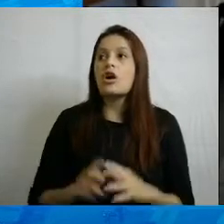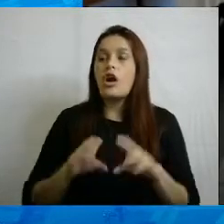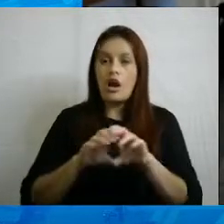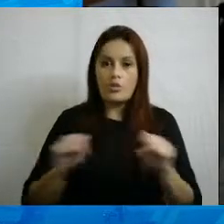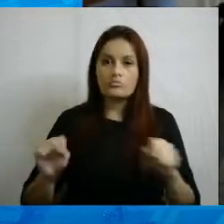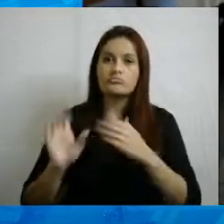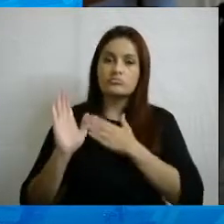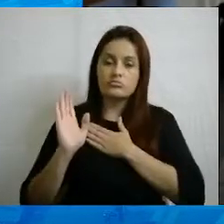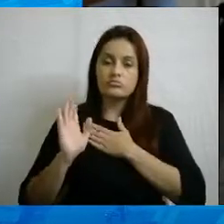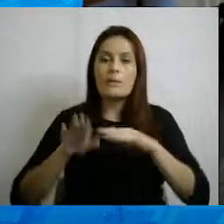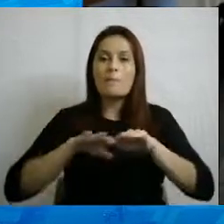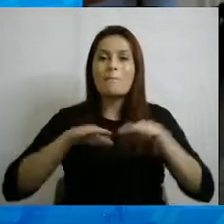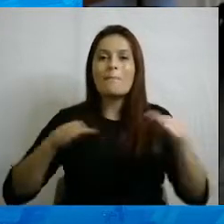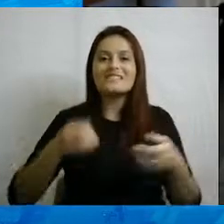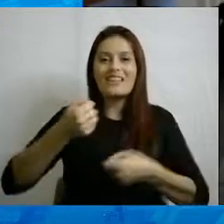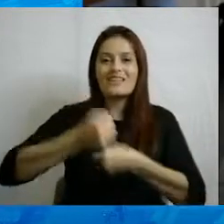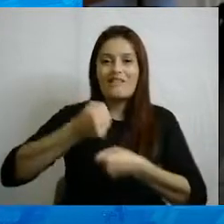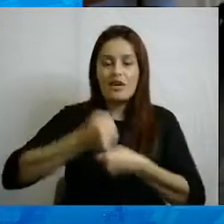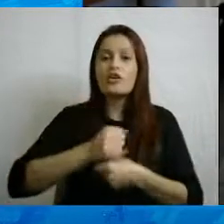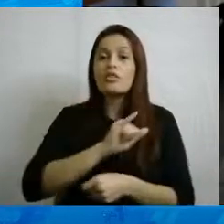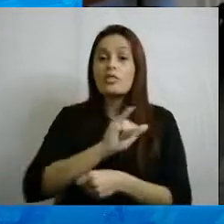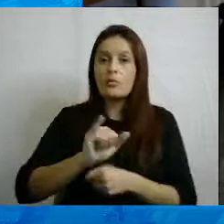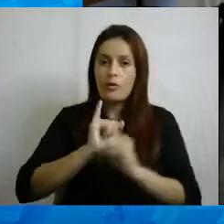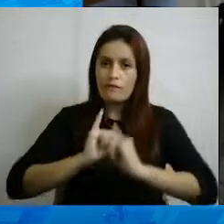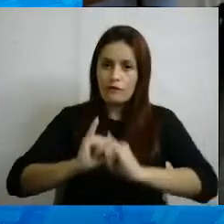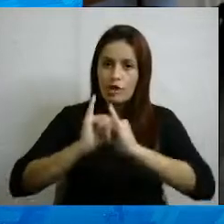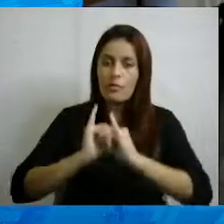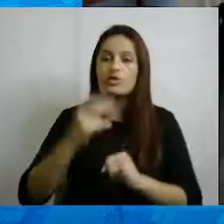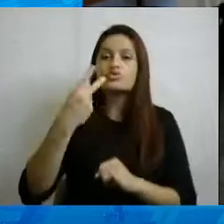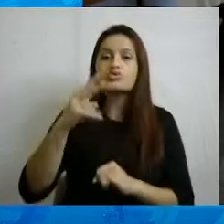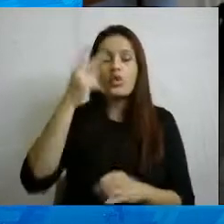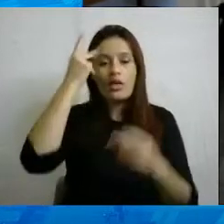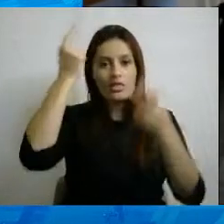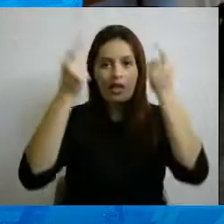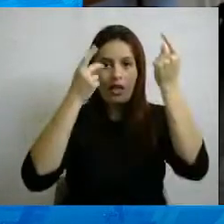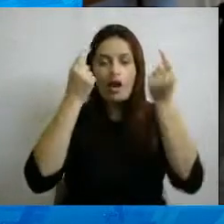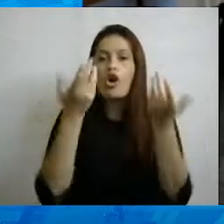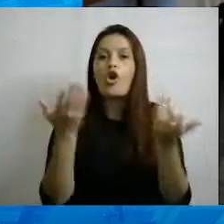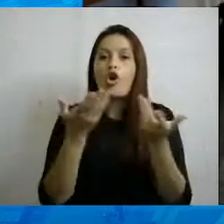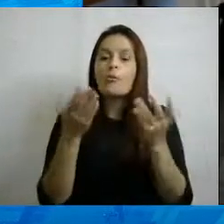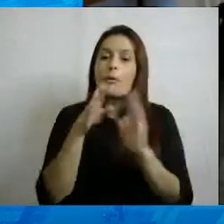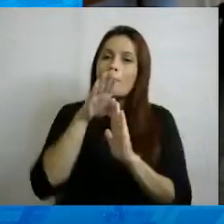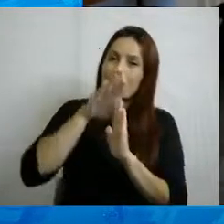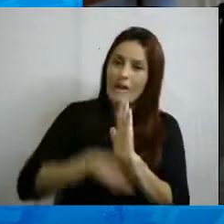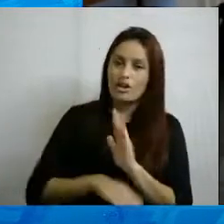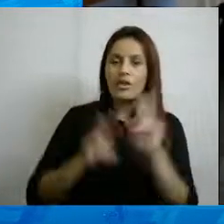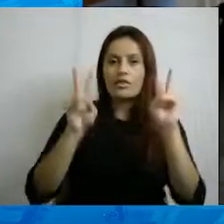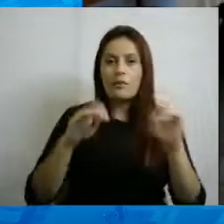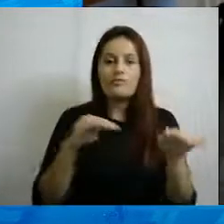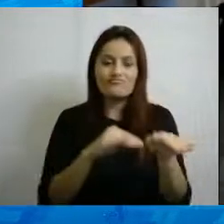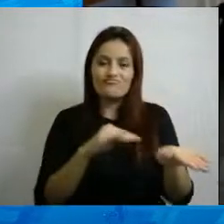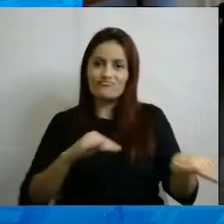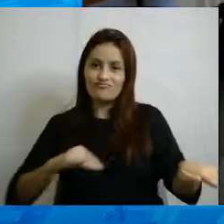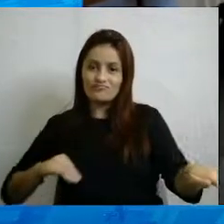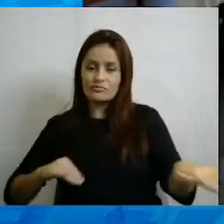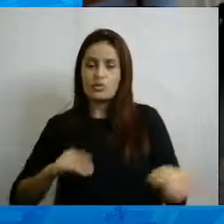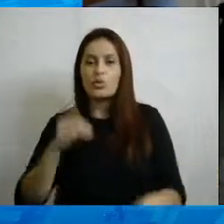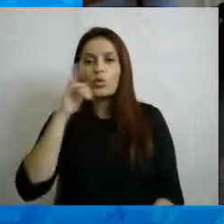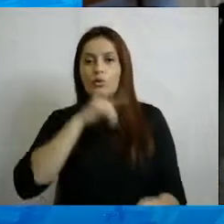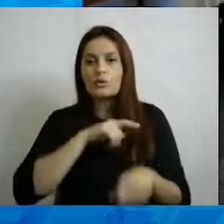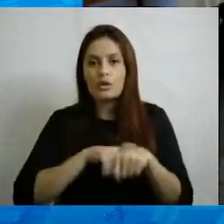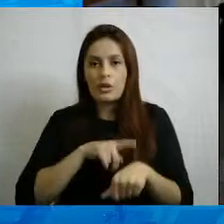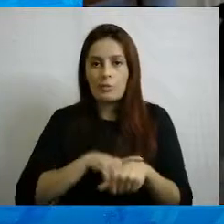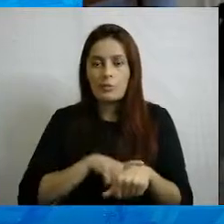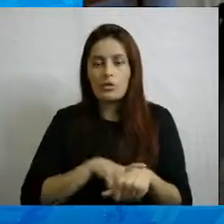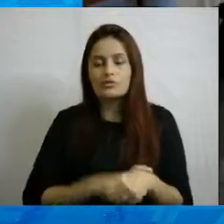espacio de trabajo. Vamos a estar informando sobre las propuestas para mitigar el impacto vial que hemos visto el último tiempo.